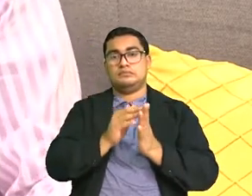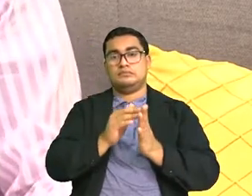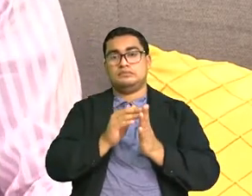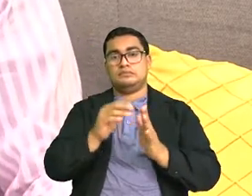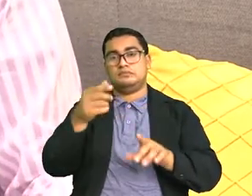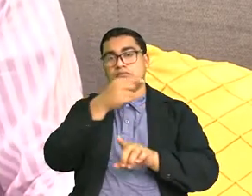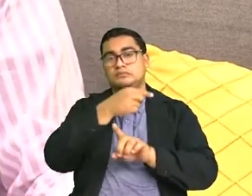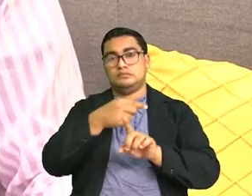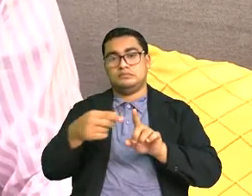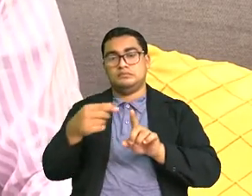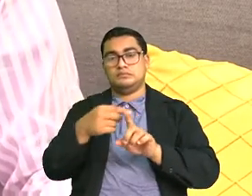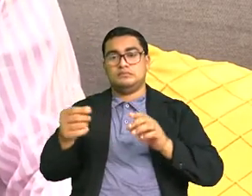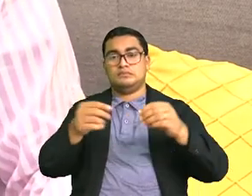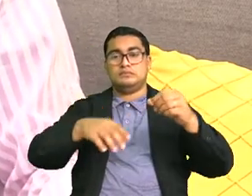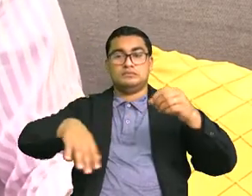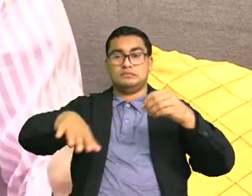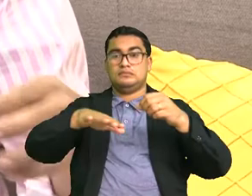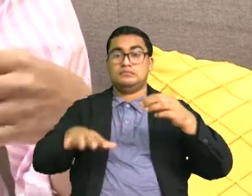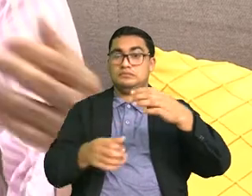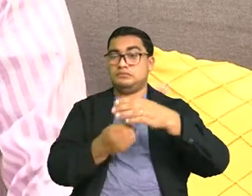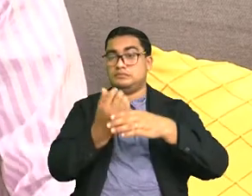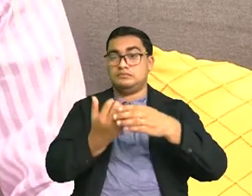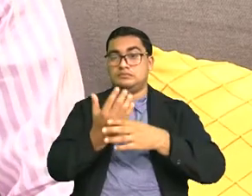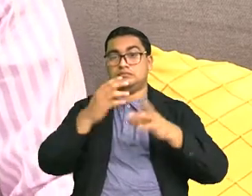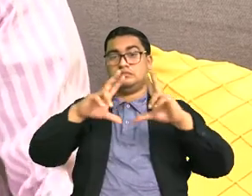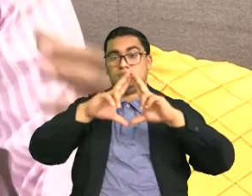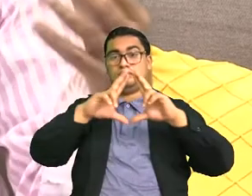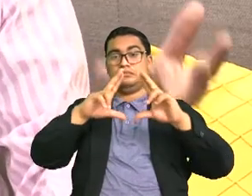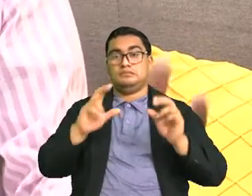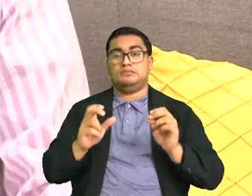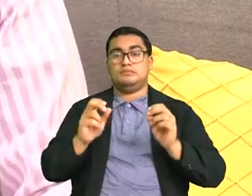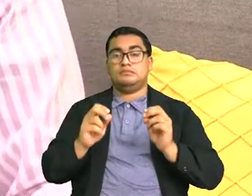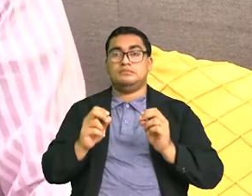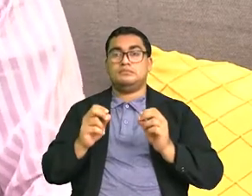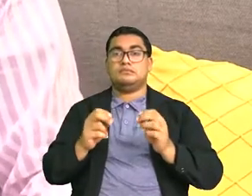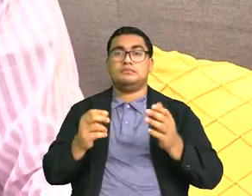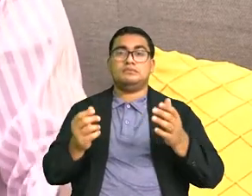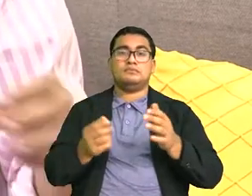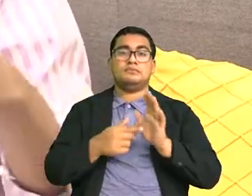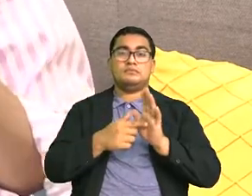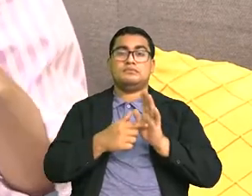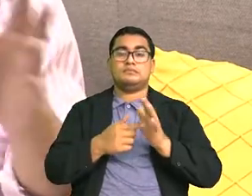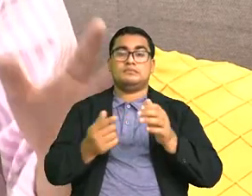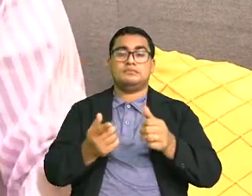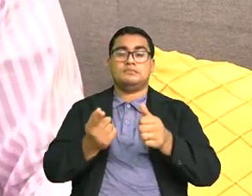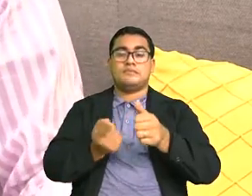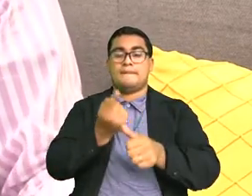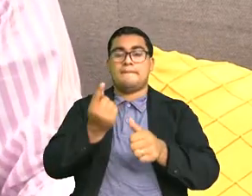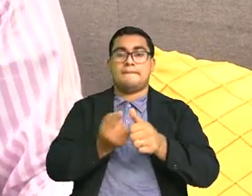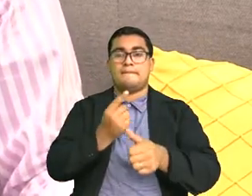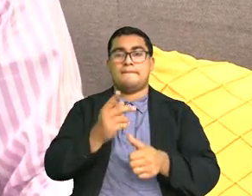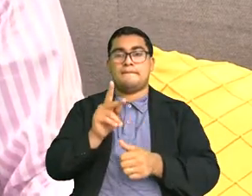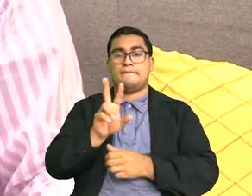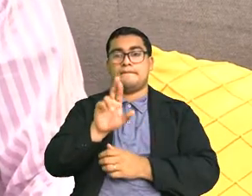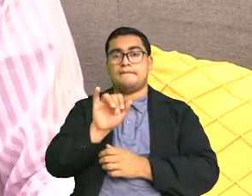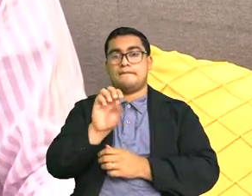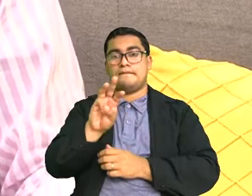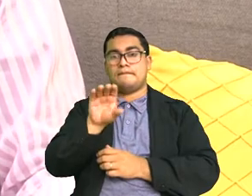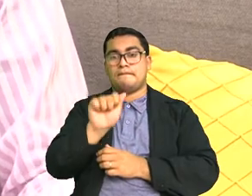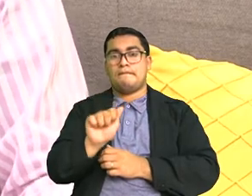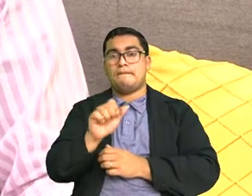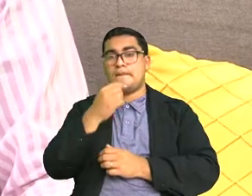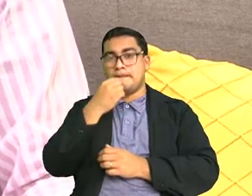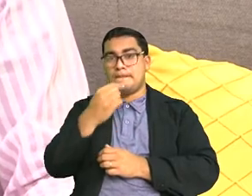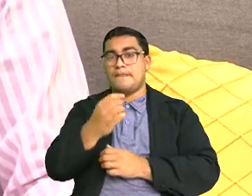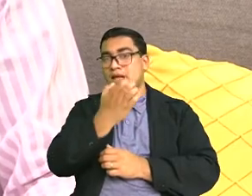medio de manzanas a sembrarse en el país nosotros la verdad en la época de primera por ejemplo lo más fuerte por ejemplo en el caso de maya estamos hablando de